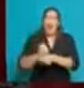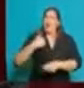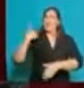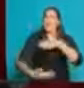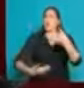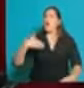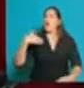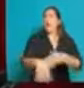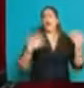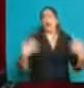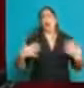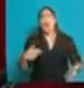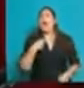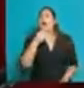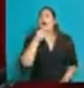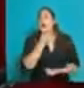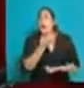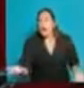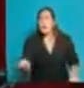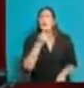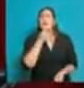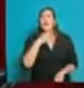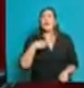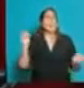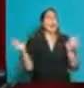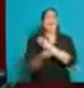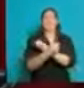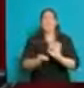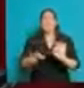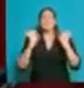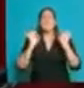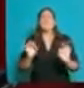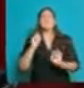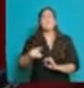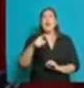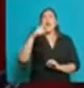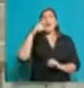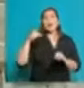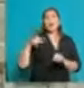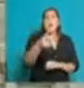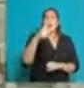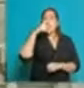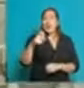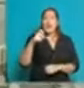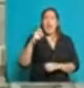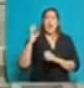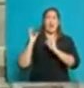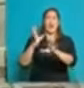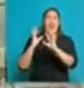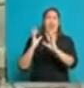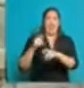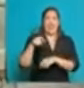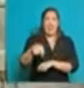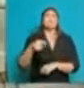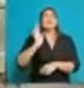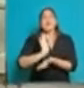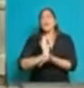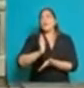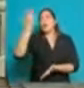poner algunos ejemplos, hicimos una renovación integral de la línea Belgrano Cargas, algo que no se hacía hace 70